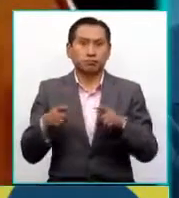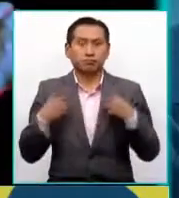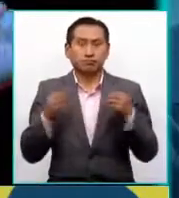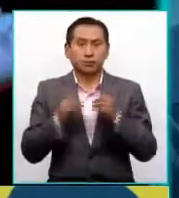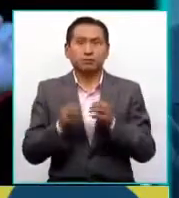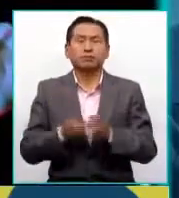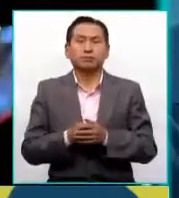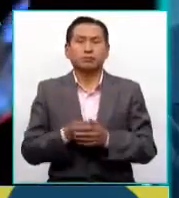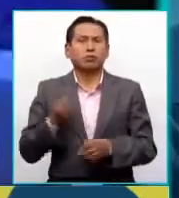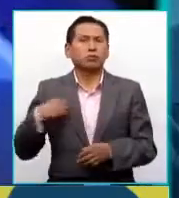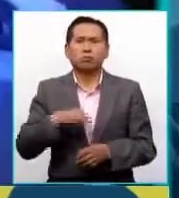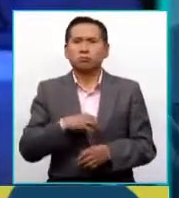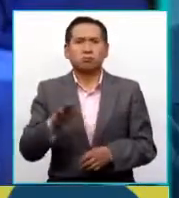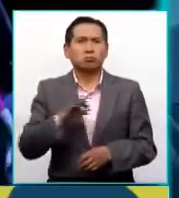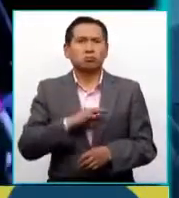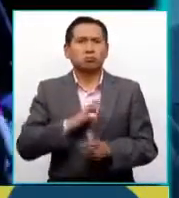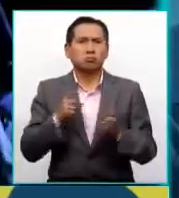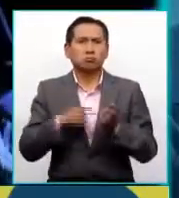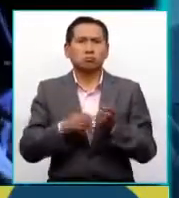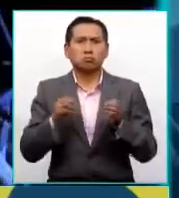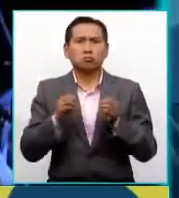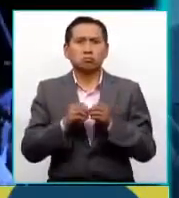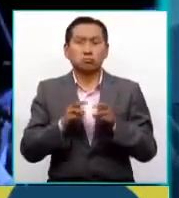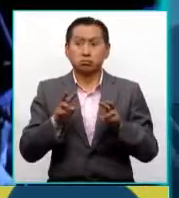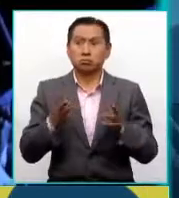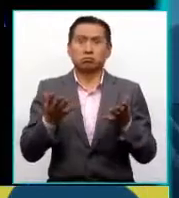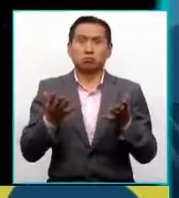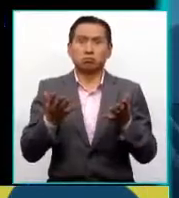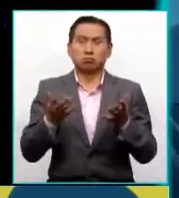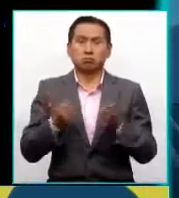no conocemos. Uno de esos libros se llama El Gran Fumar,